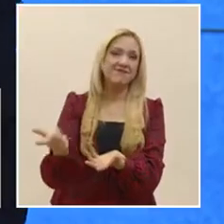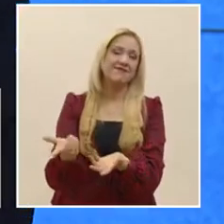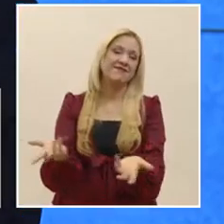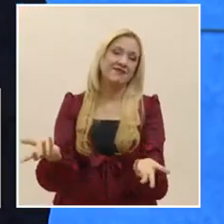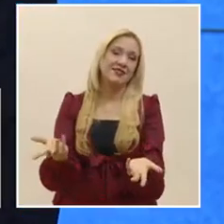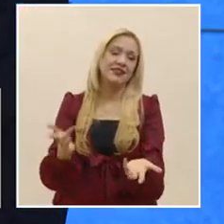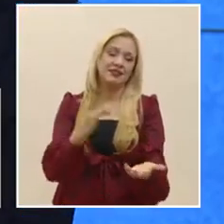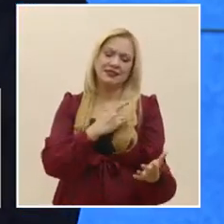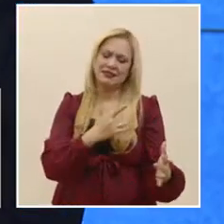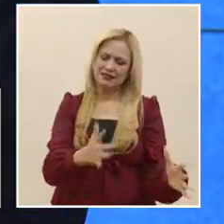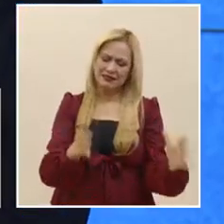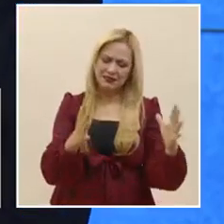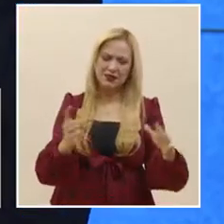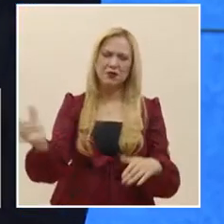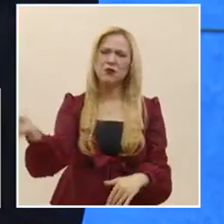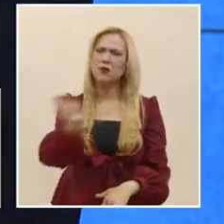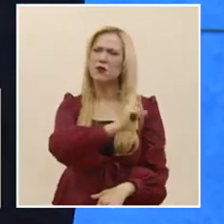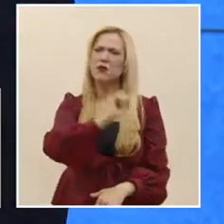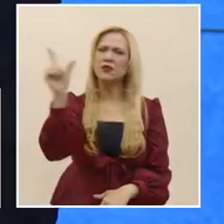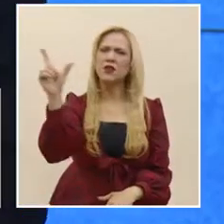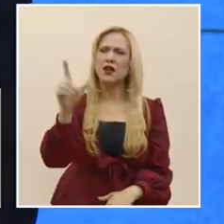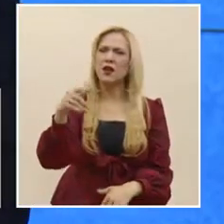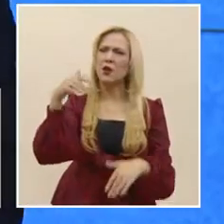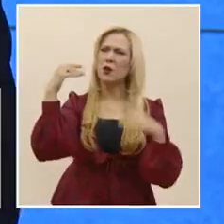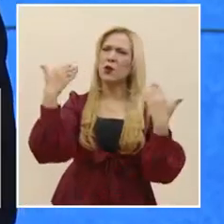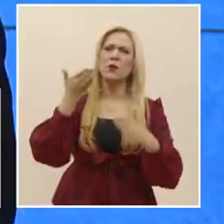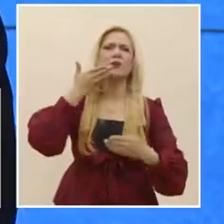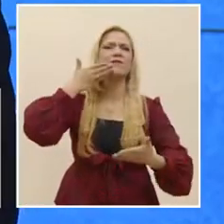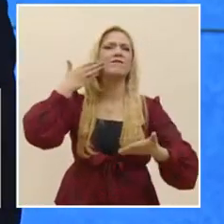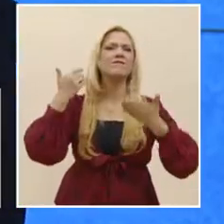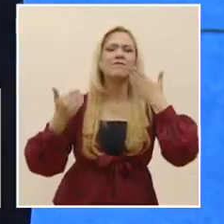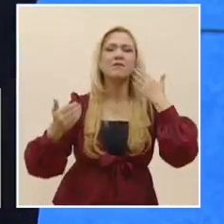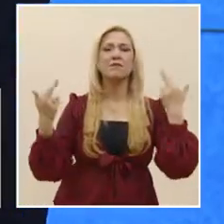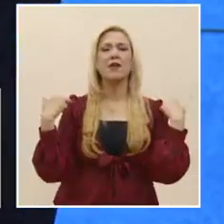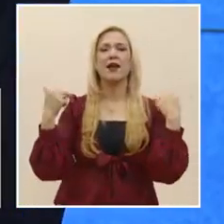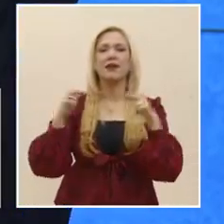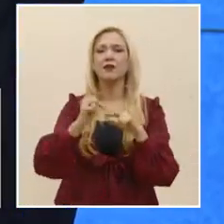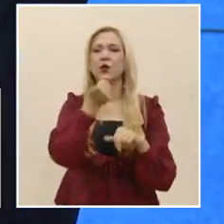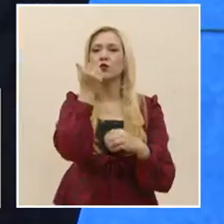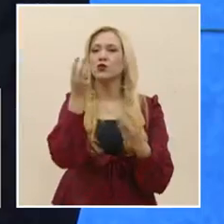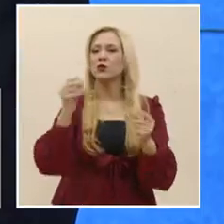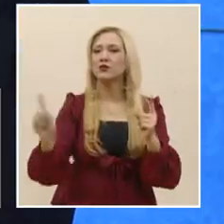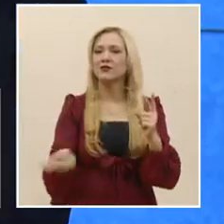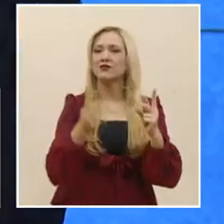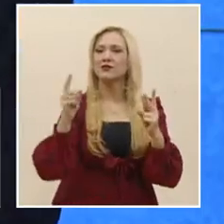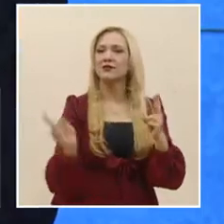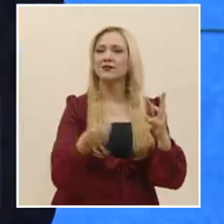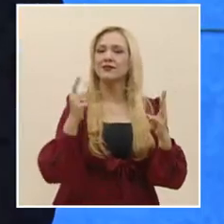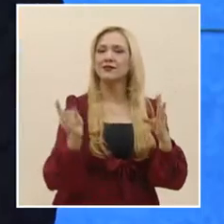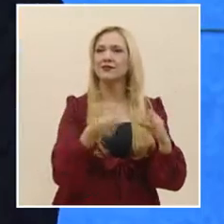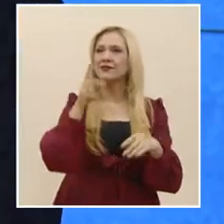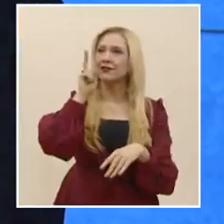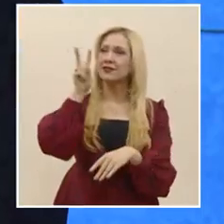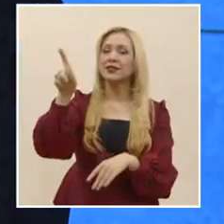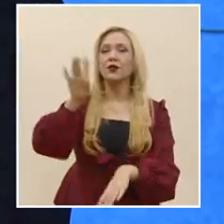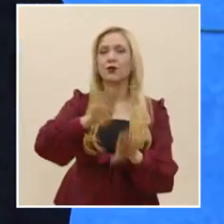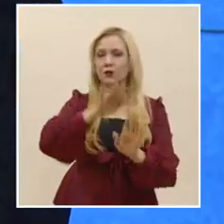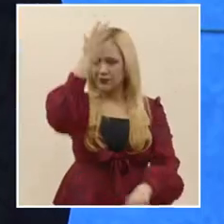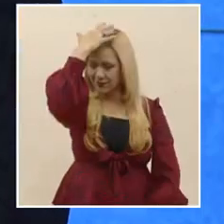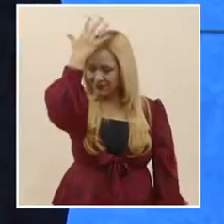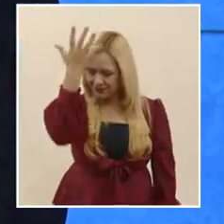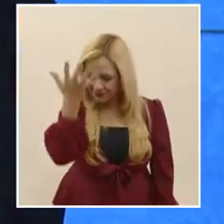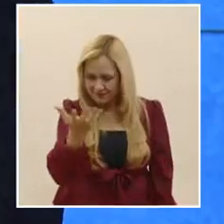humana, calidad profesional, maestro de muchas generaciones y el don de gente le hacen un caballero del